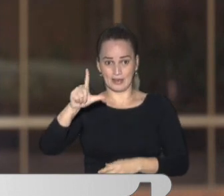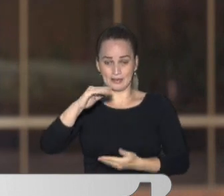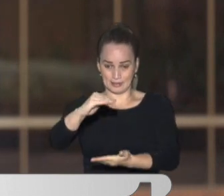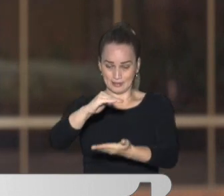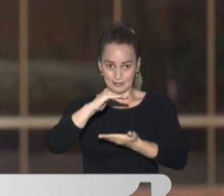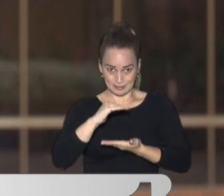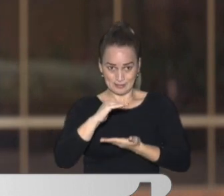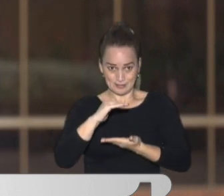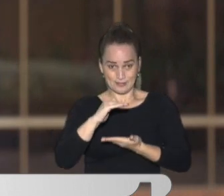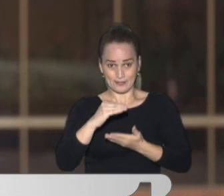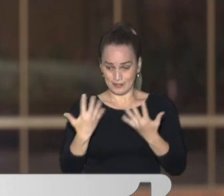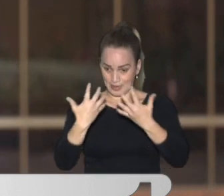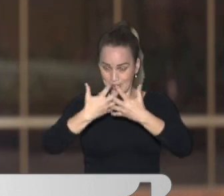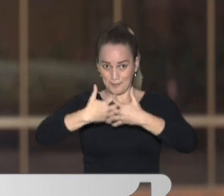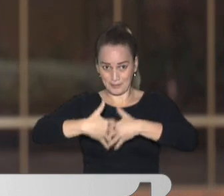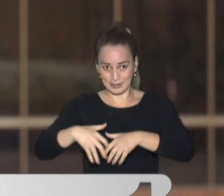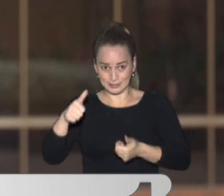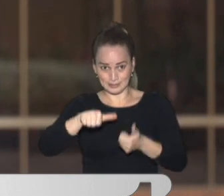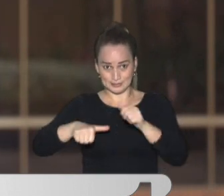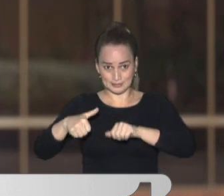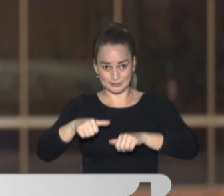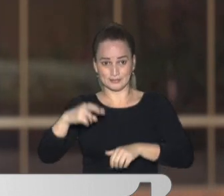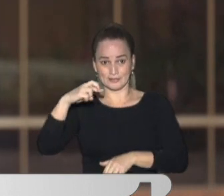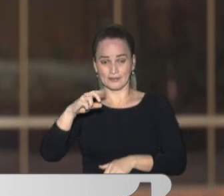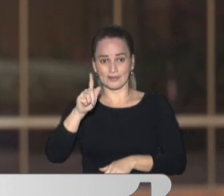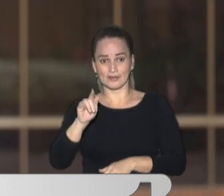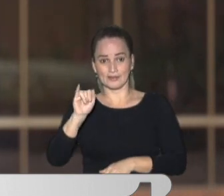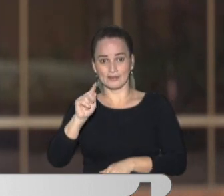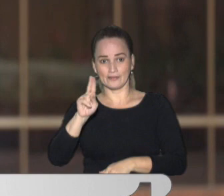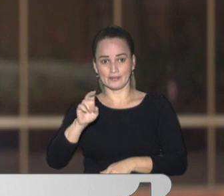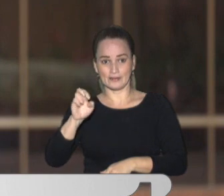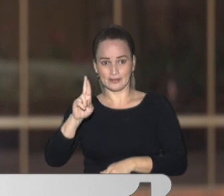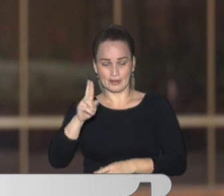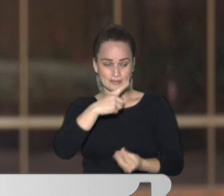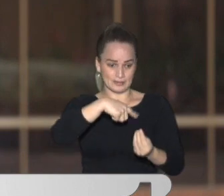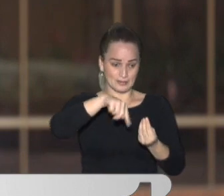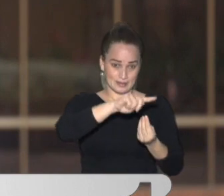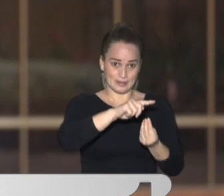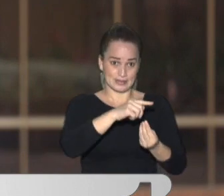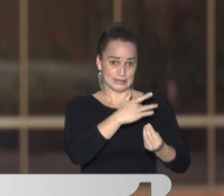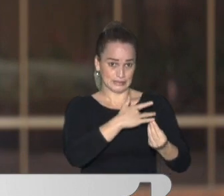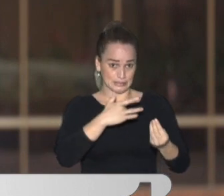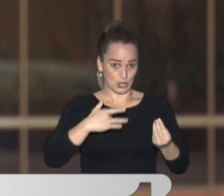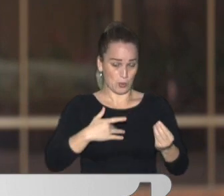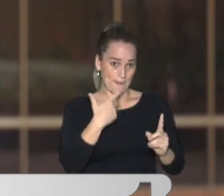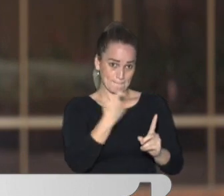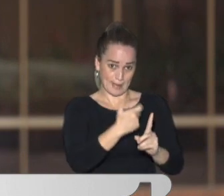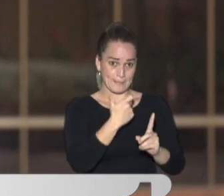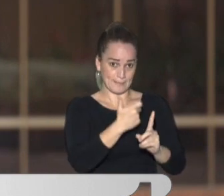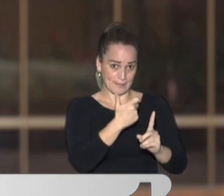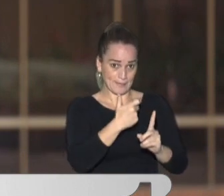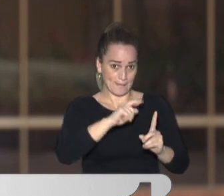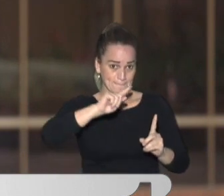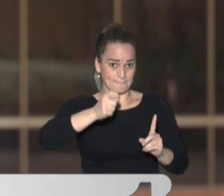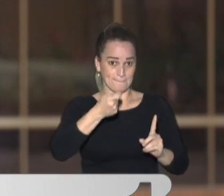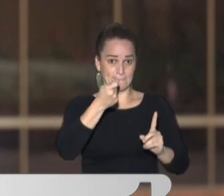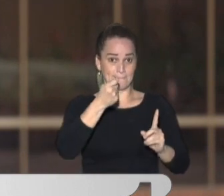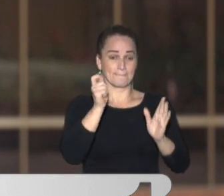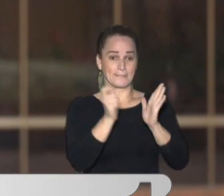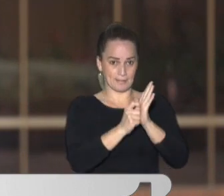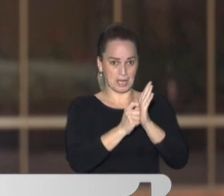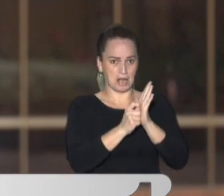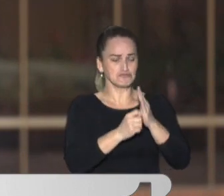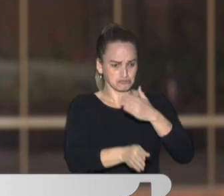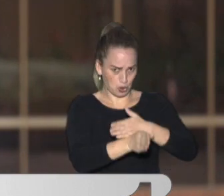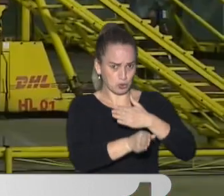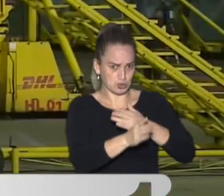de la farmacéutica Pfizer, quienes serán aplicadas al personal de salud que está en la primera línea y que todavía no se ha terminado la jornada de vacunación con